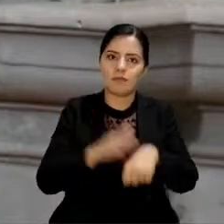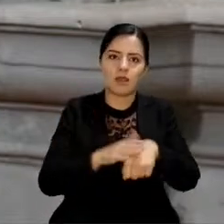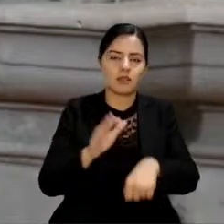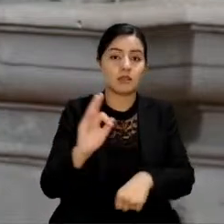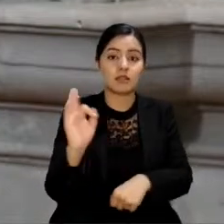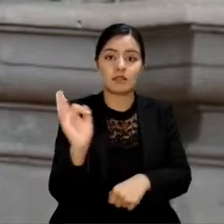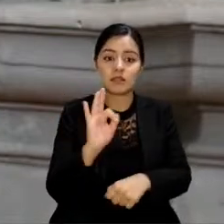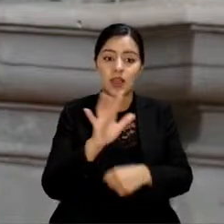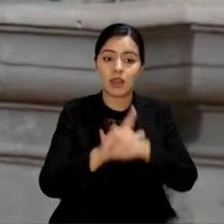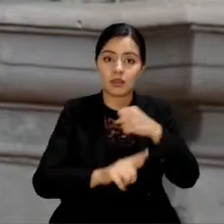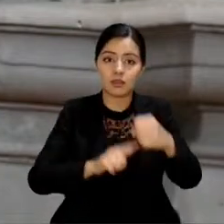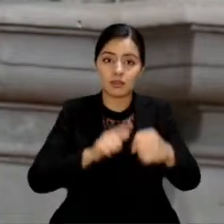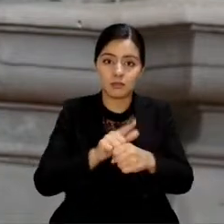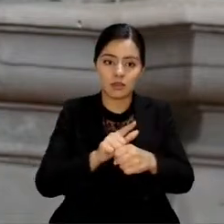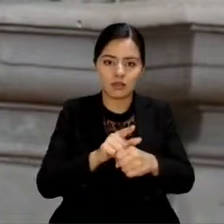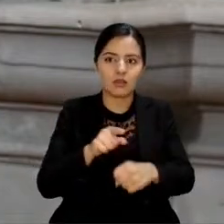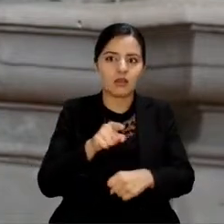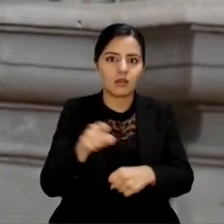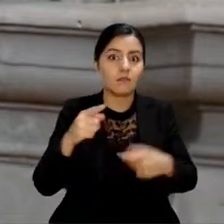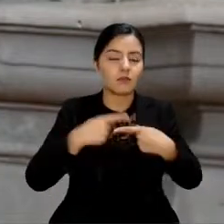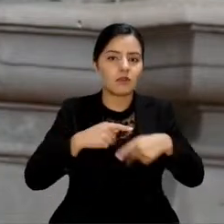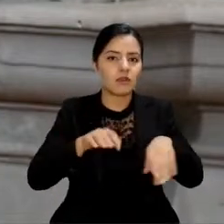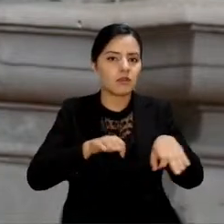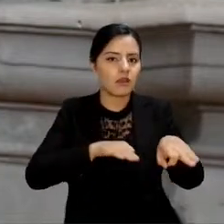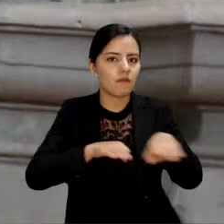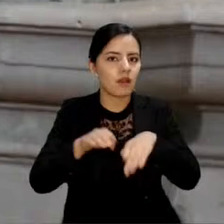cuando el maltrato animal sea cometido por